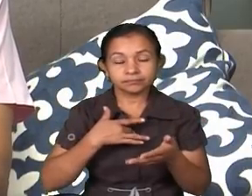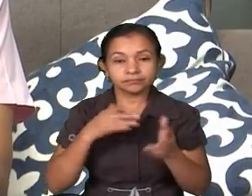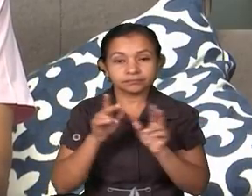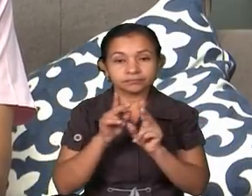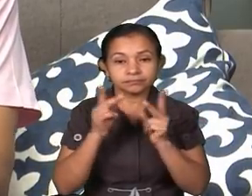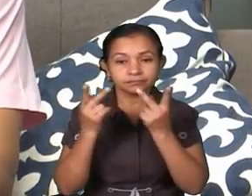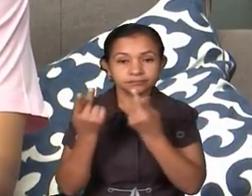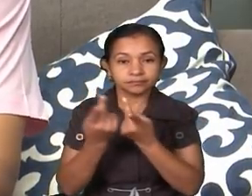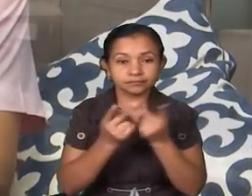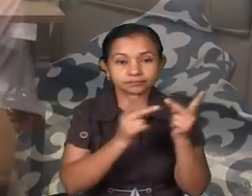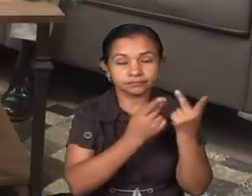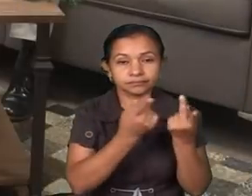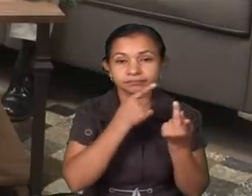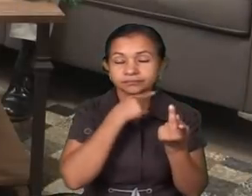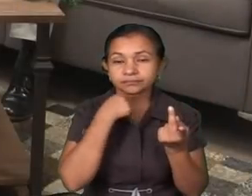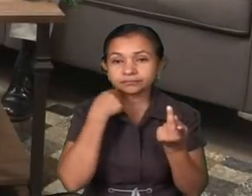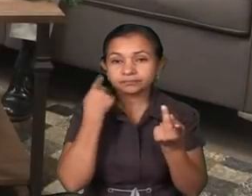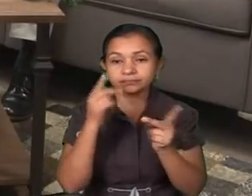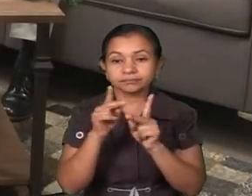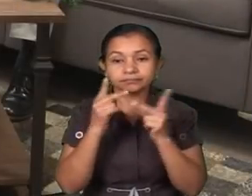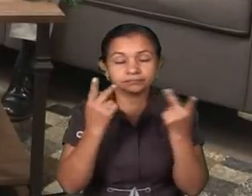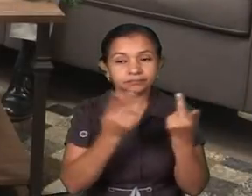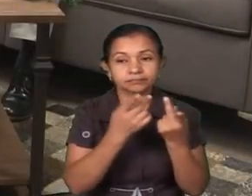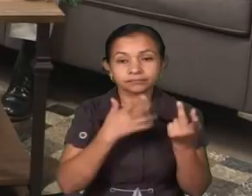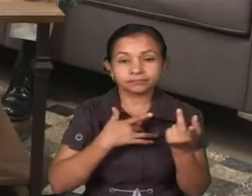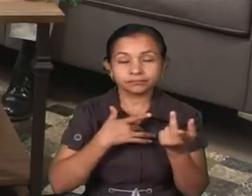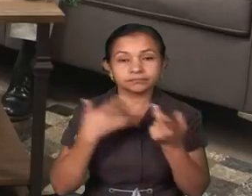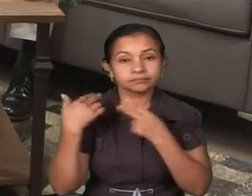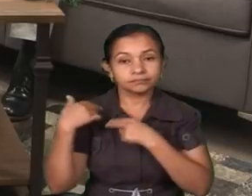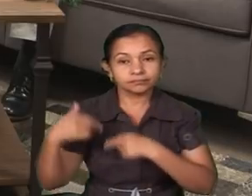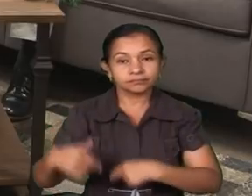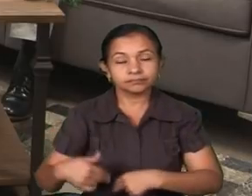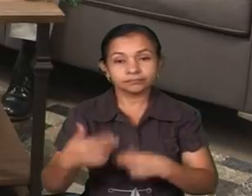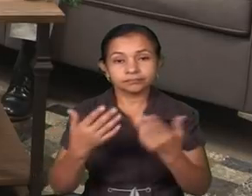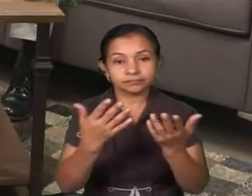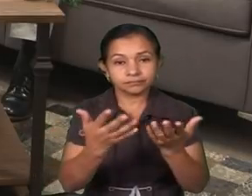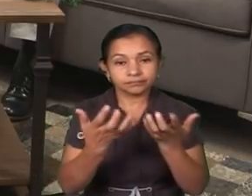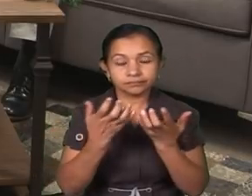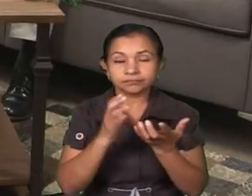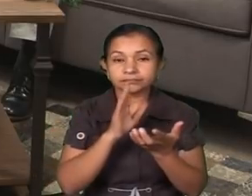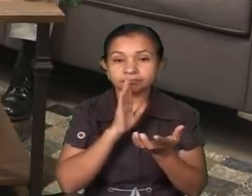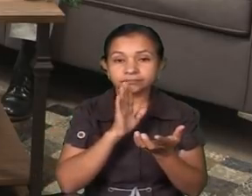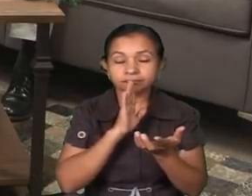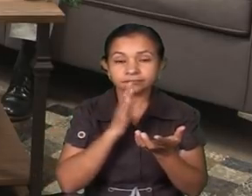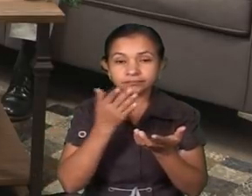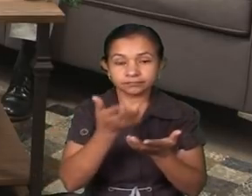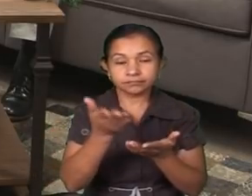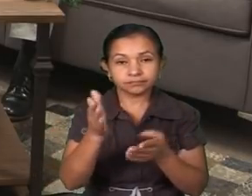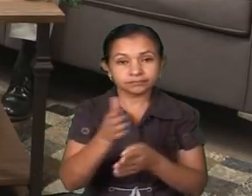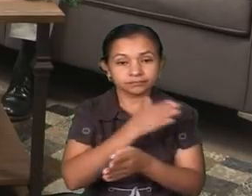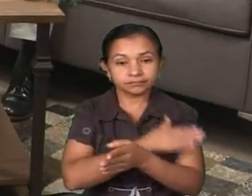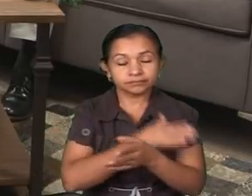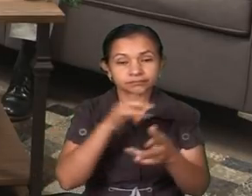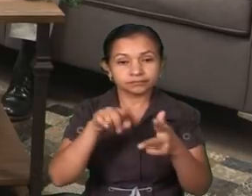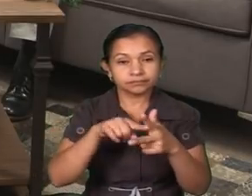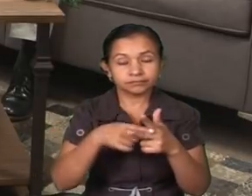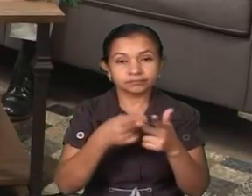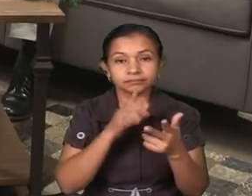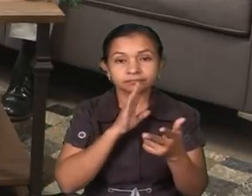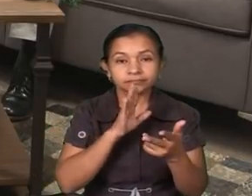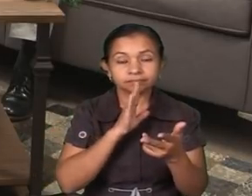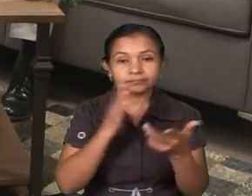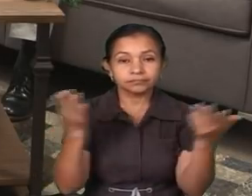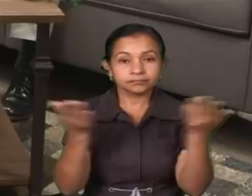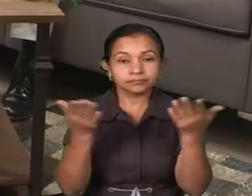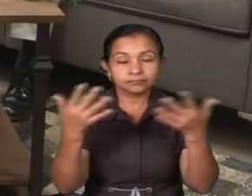población, frente a las realidades de las crisis humanitarias. Y en ese sentido quisiera comentar, antes de entrar en nuestro proceso de conversación sobre el